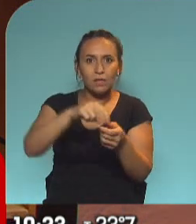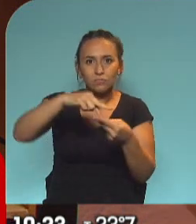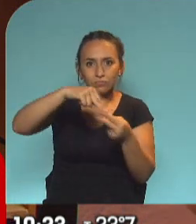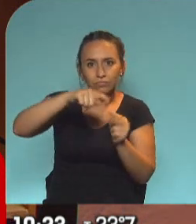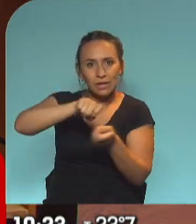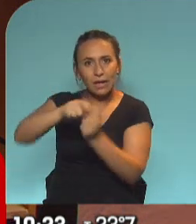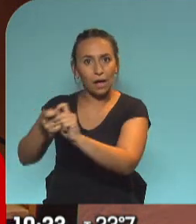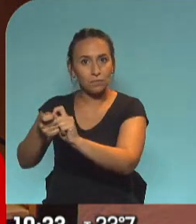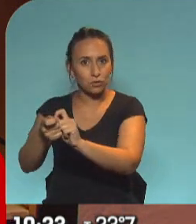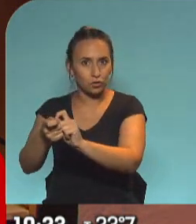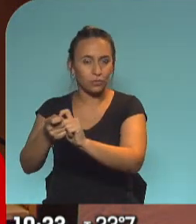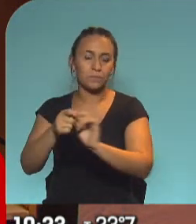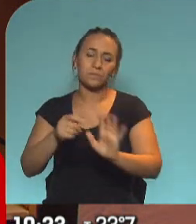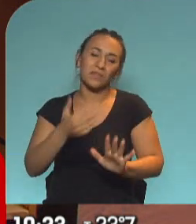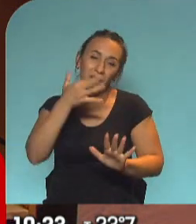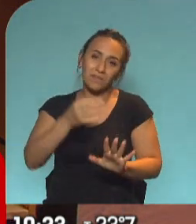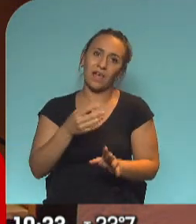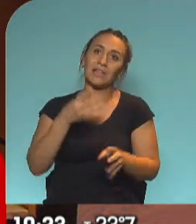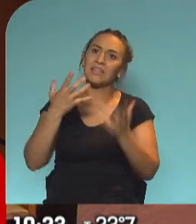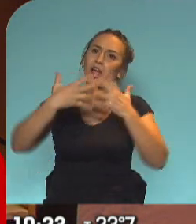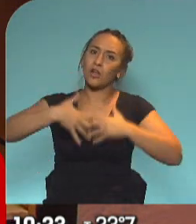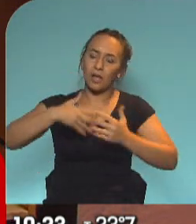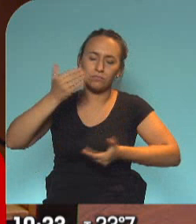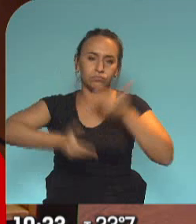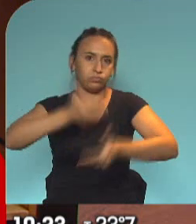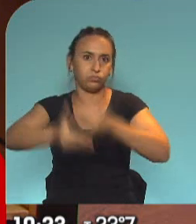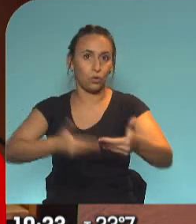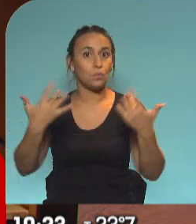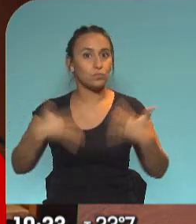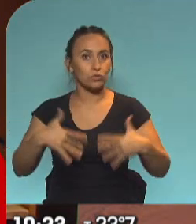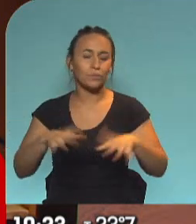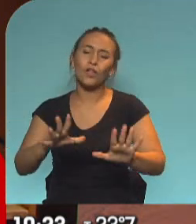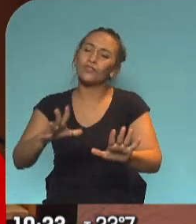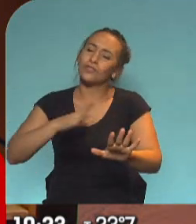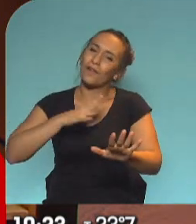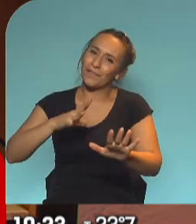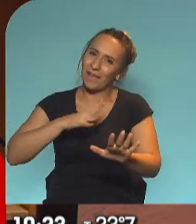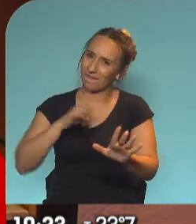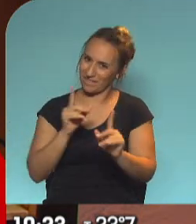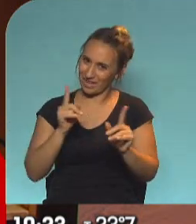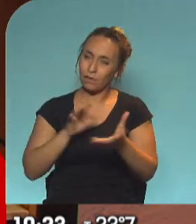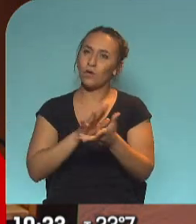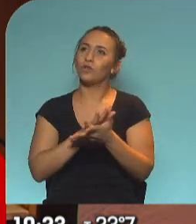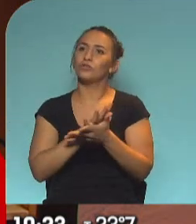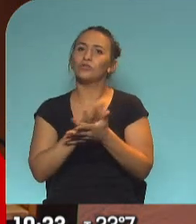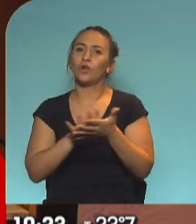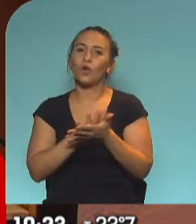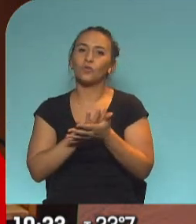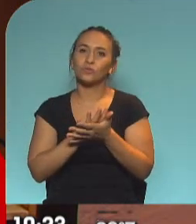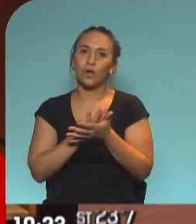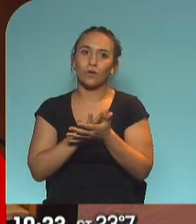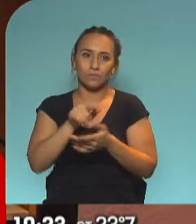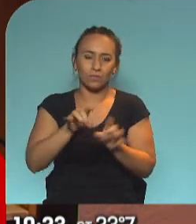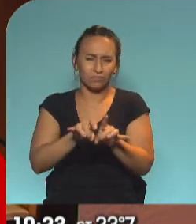realidad es que hemos avanzado muchísimo, pero... todavía no tenemos la llave como para cerrar la